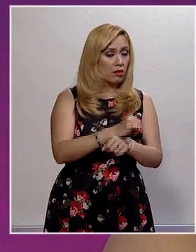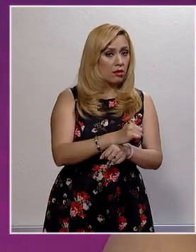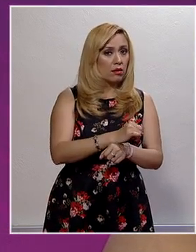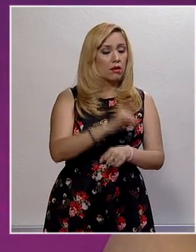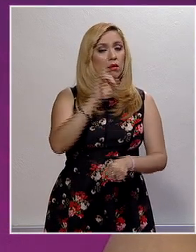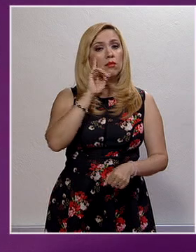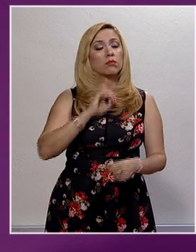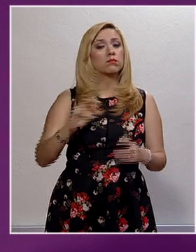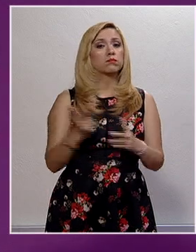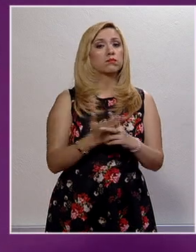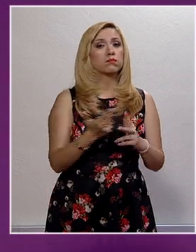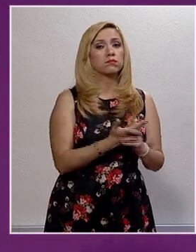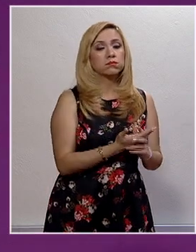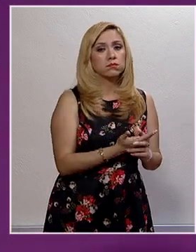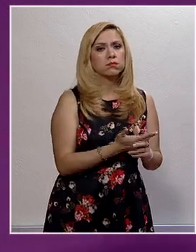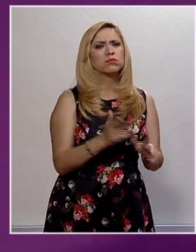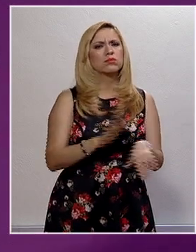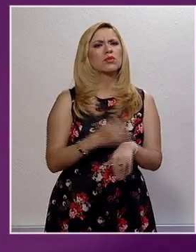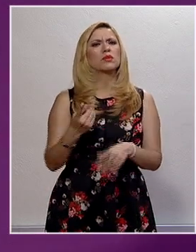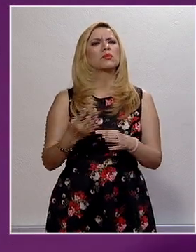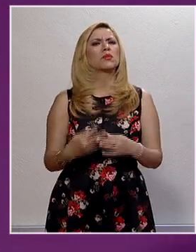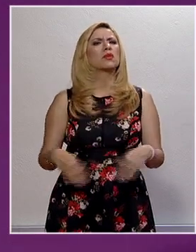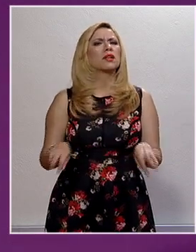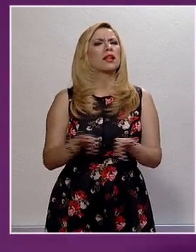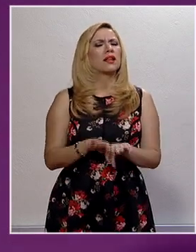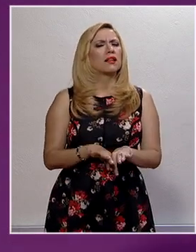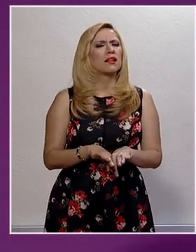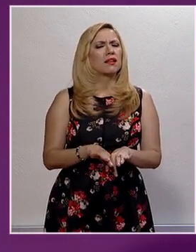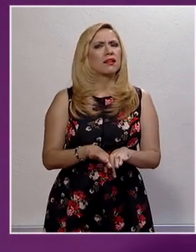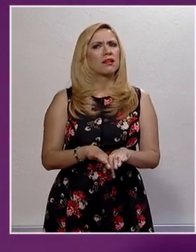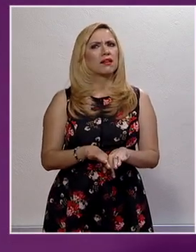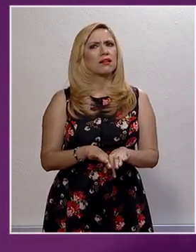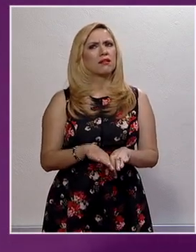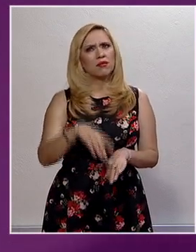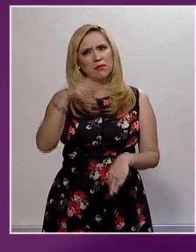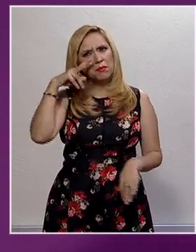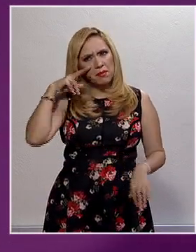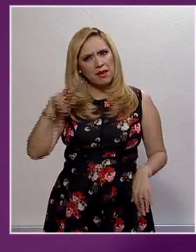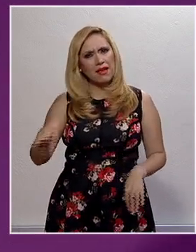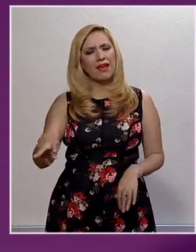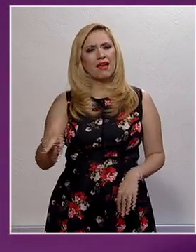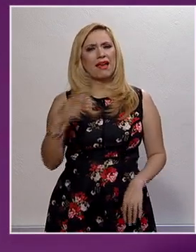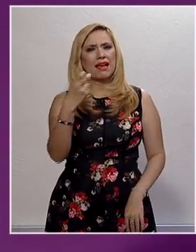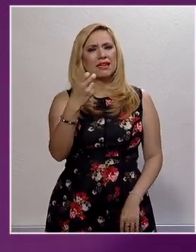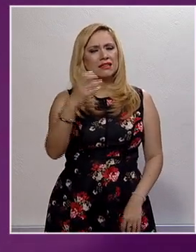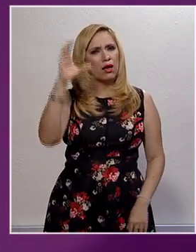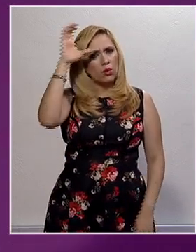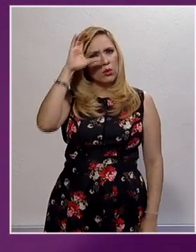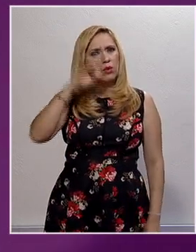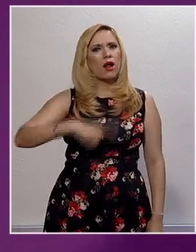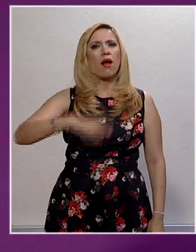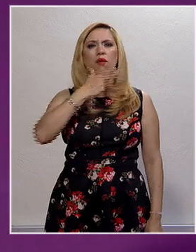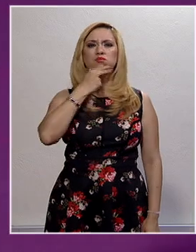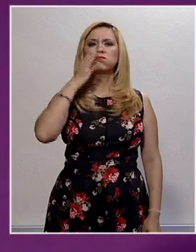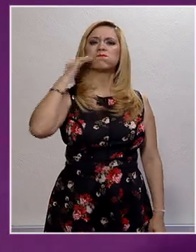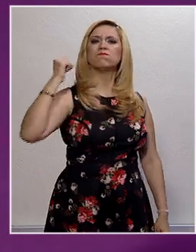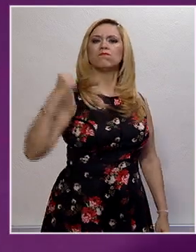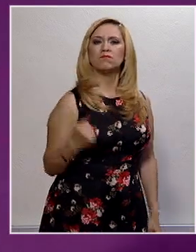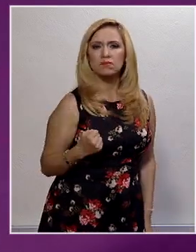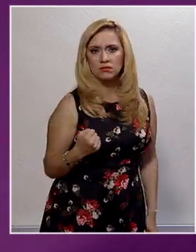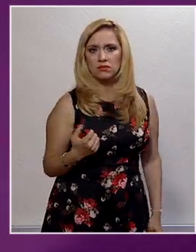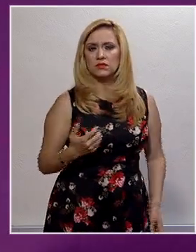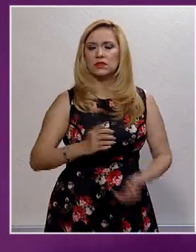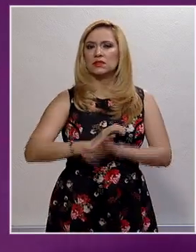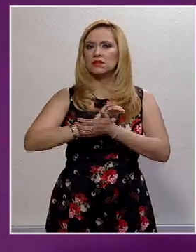los feminicidios? ¿Por qué es relevante que tengamos en cuenta esta cultura machista, esta